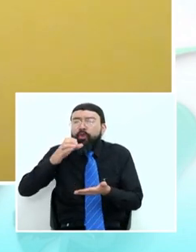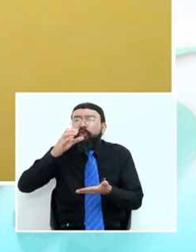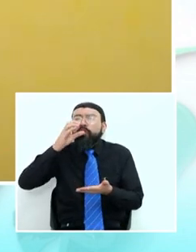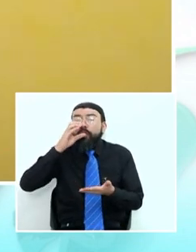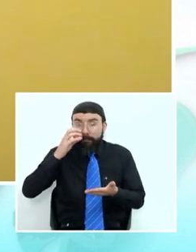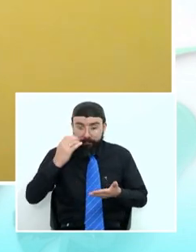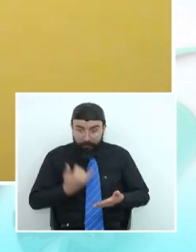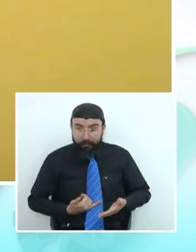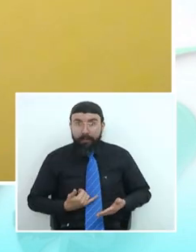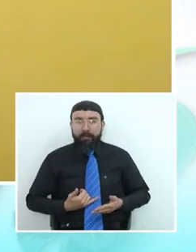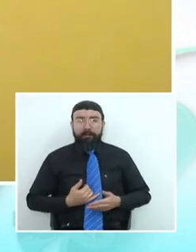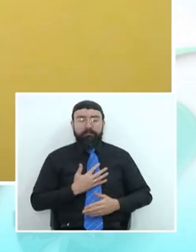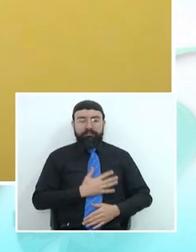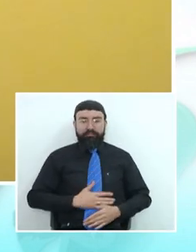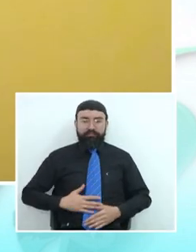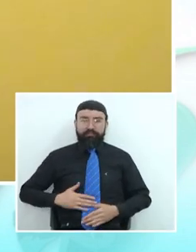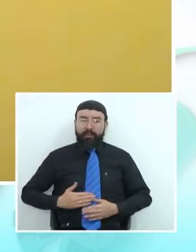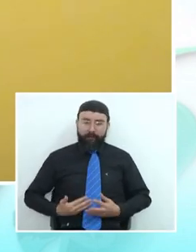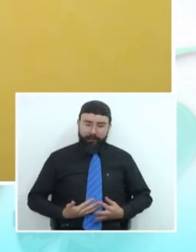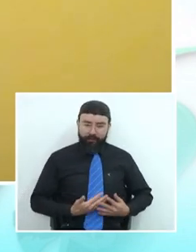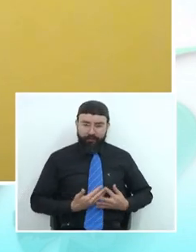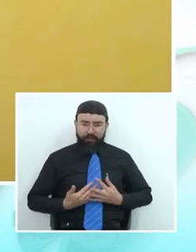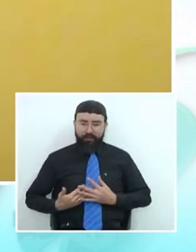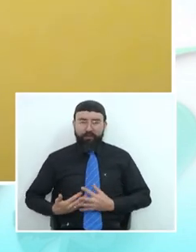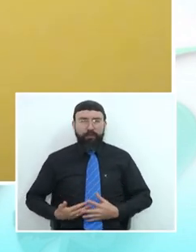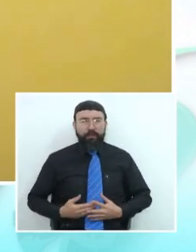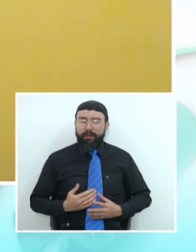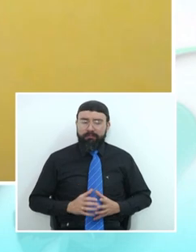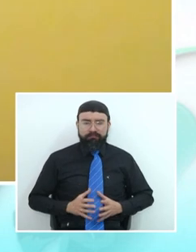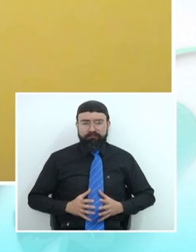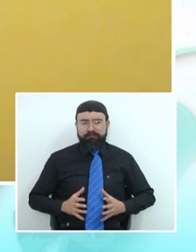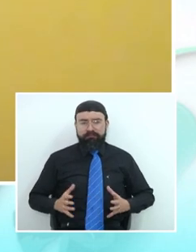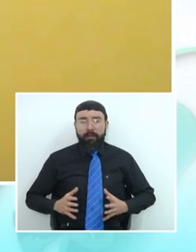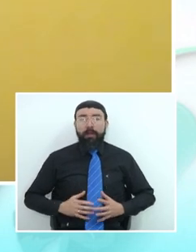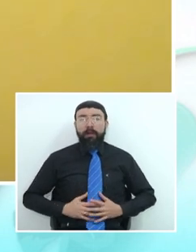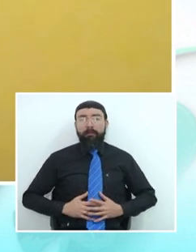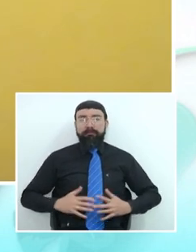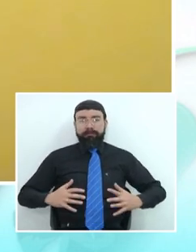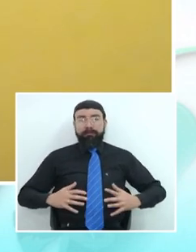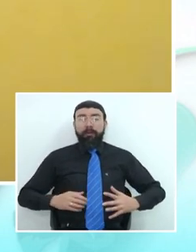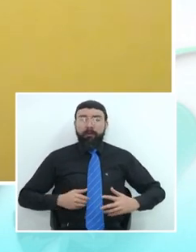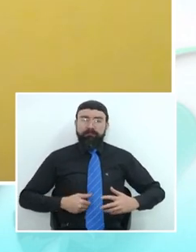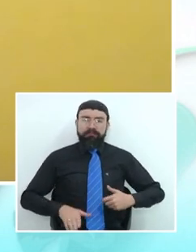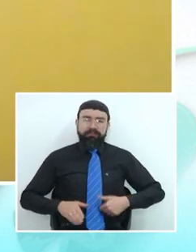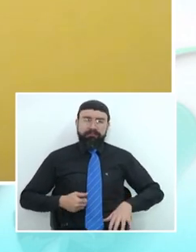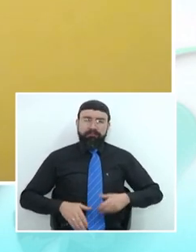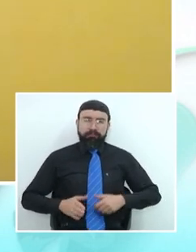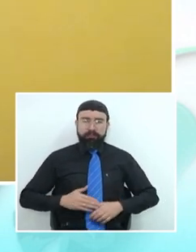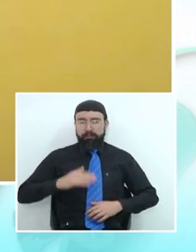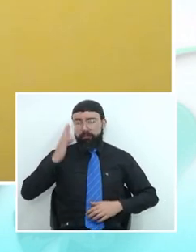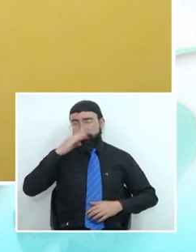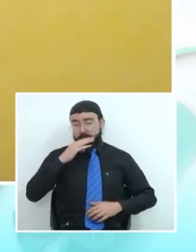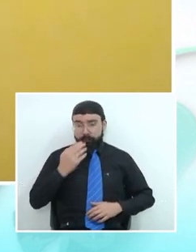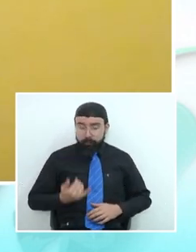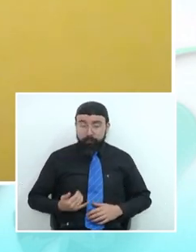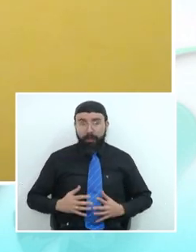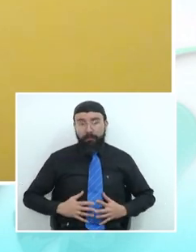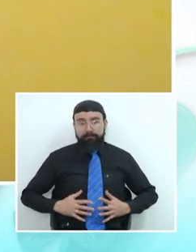fermentación tan grande a nivel de la microbiota que los gases, el gas metano y el gas nitrogenado, va a